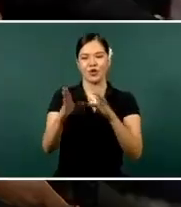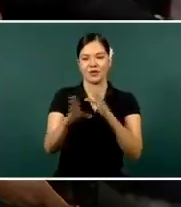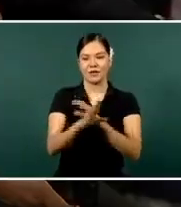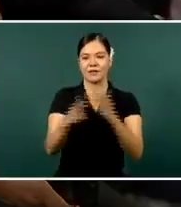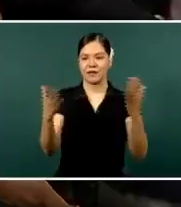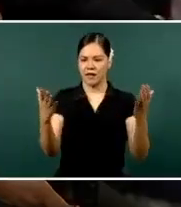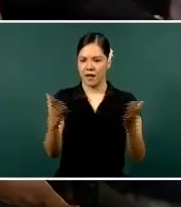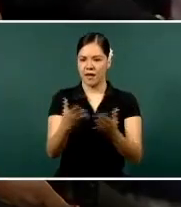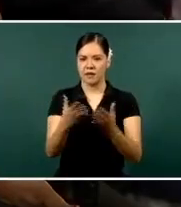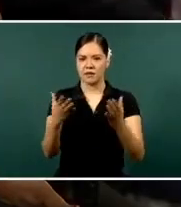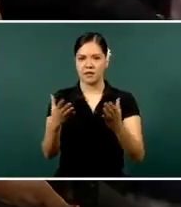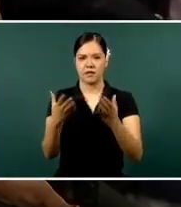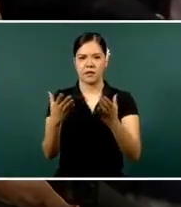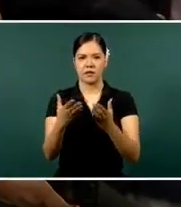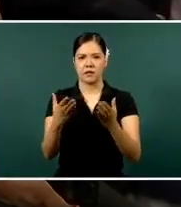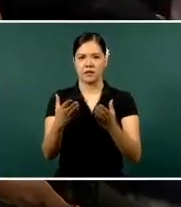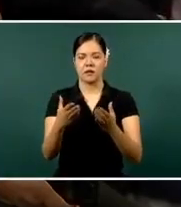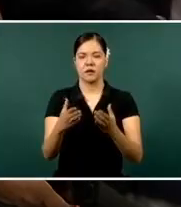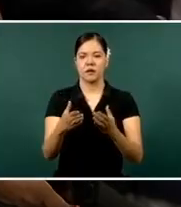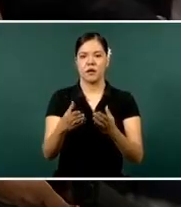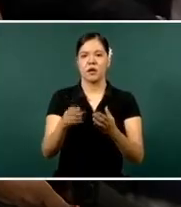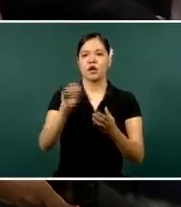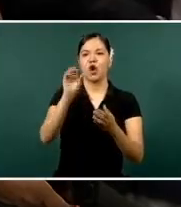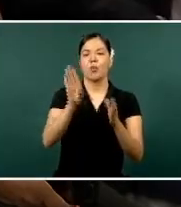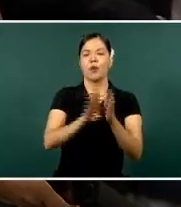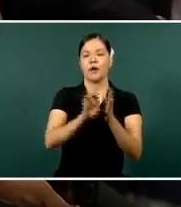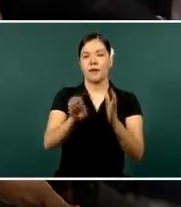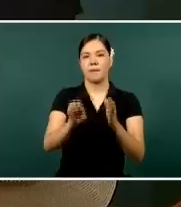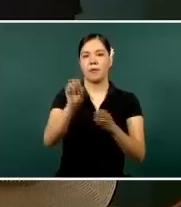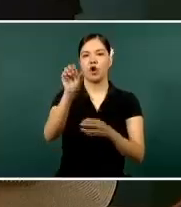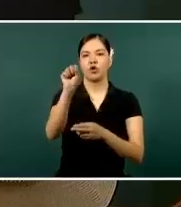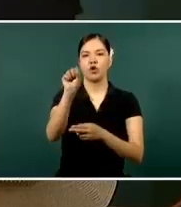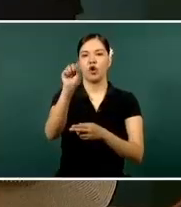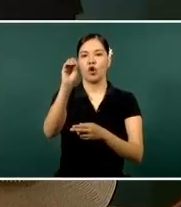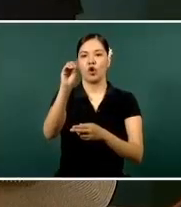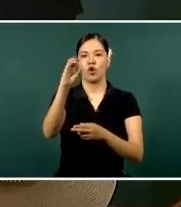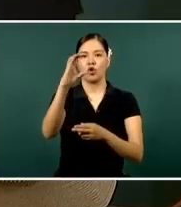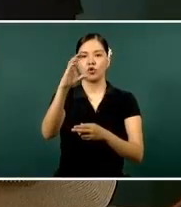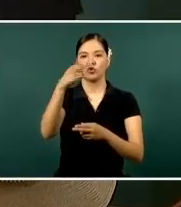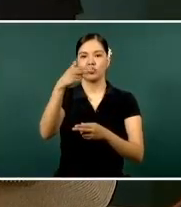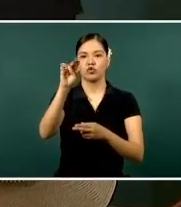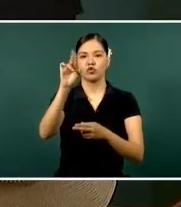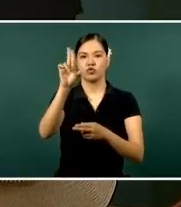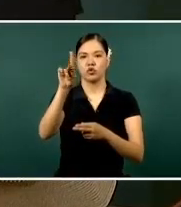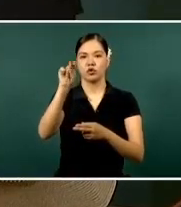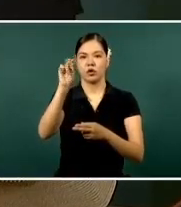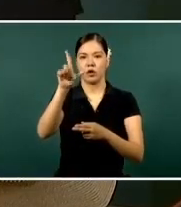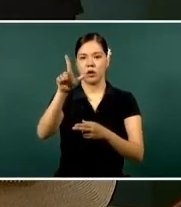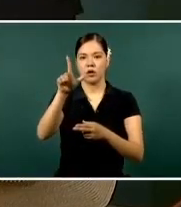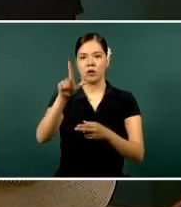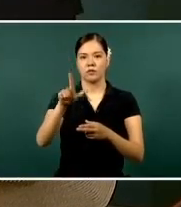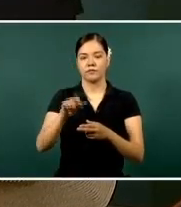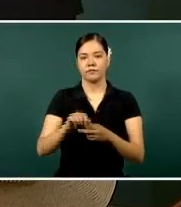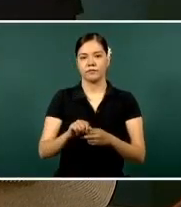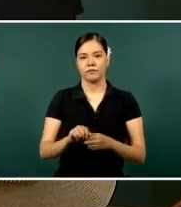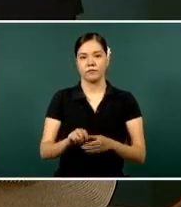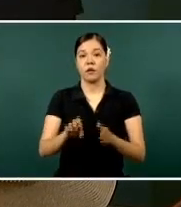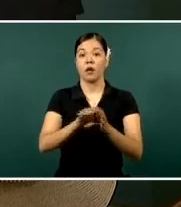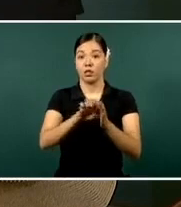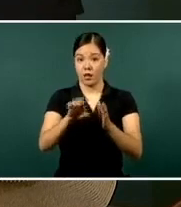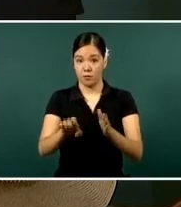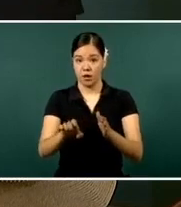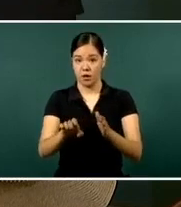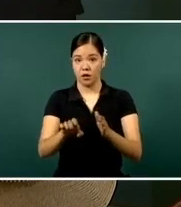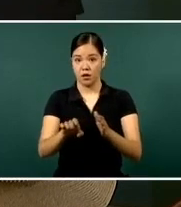los Libres, en Occhuc y en otras partes de nuestro país. También la protección